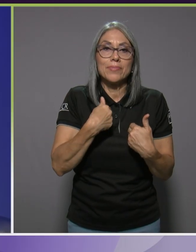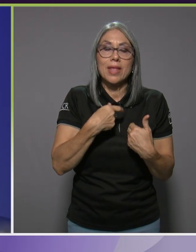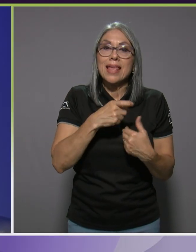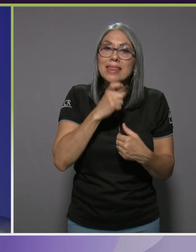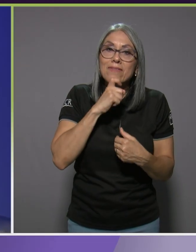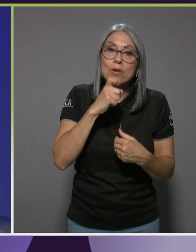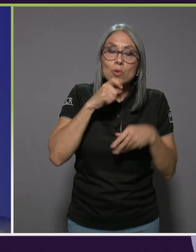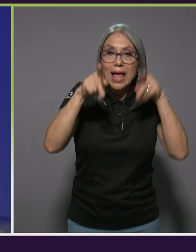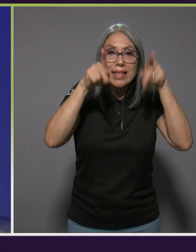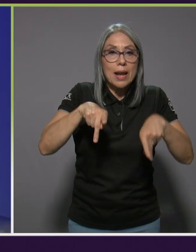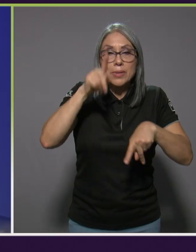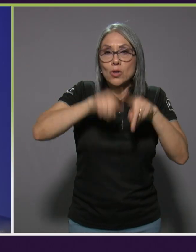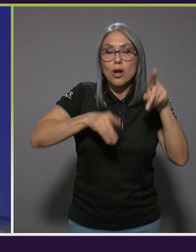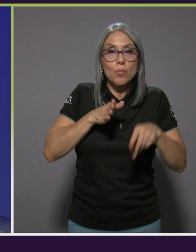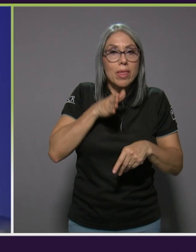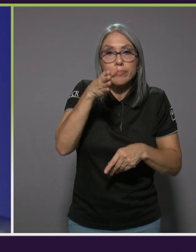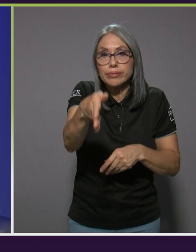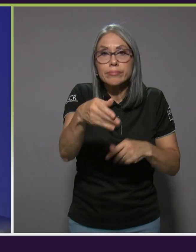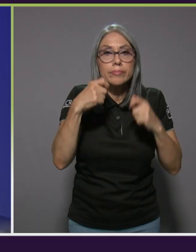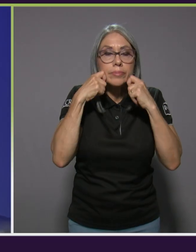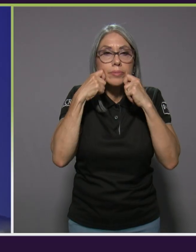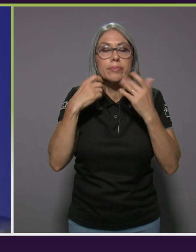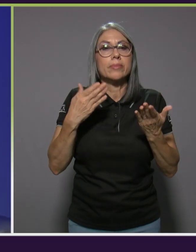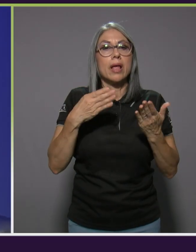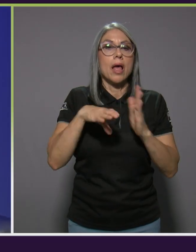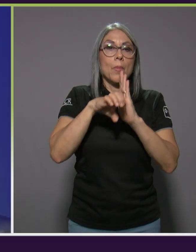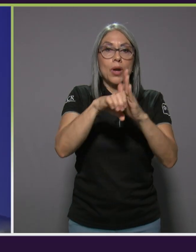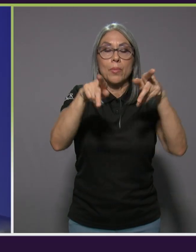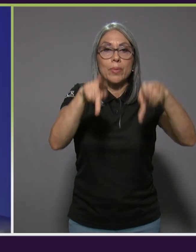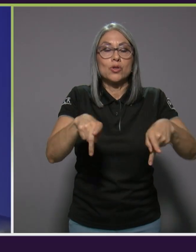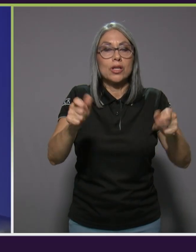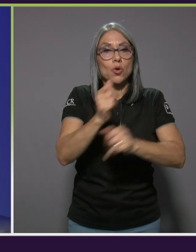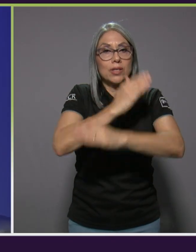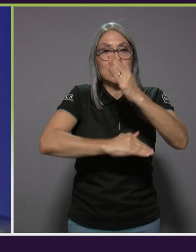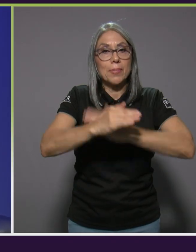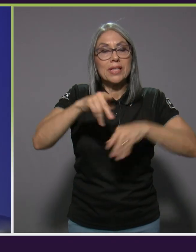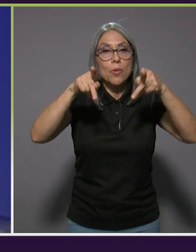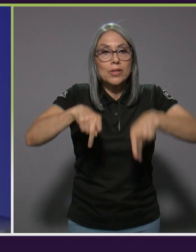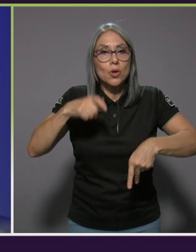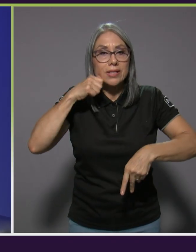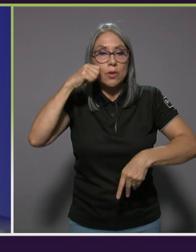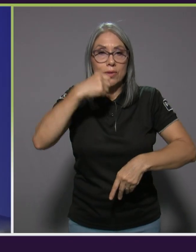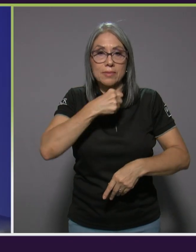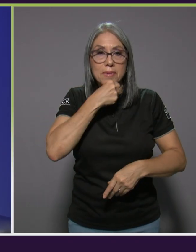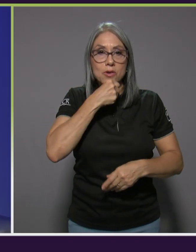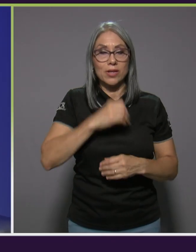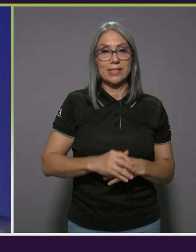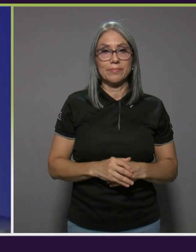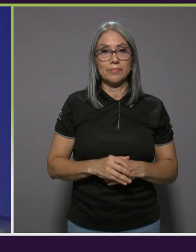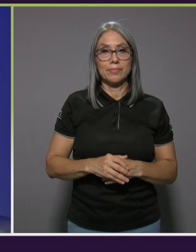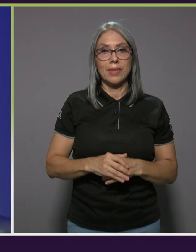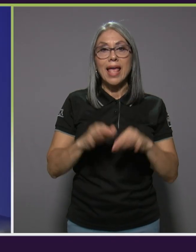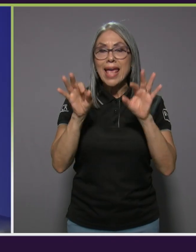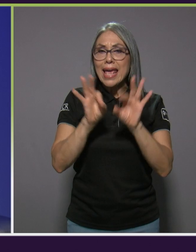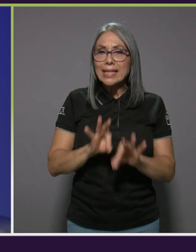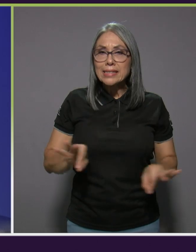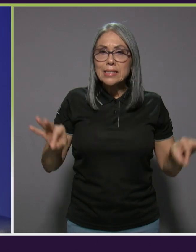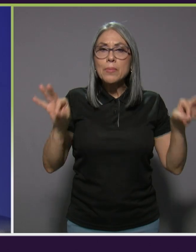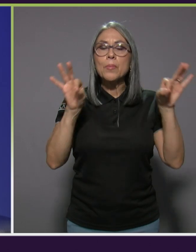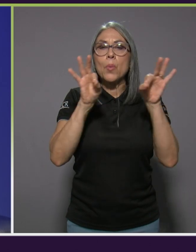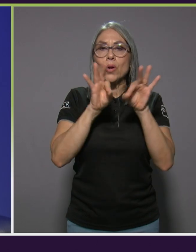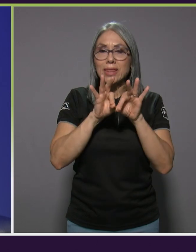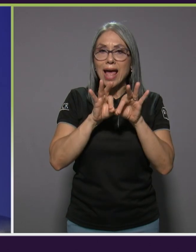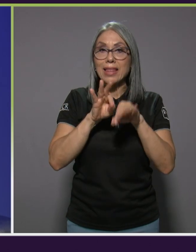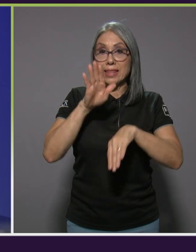la población, ya sea personas con discapacidad o personas adultas mayores. Es importante, respecto a